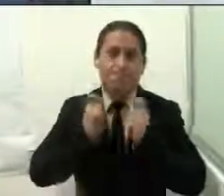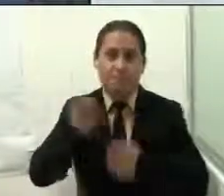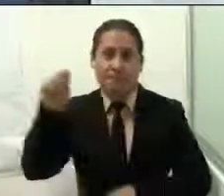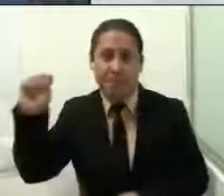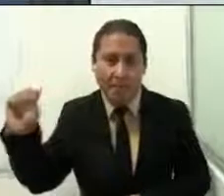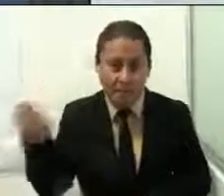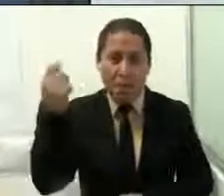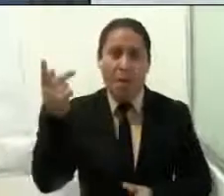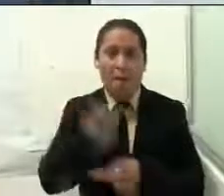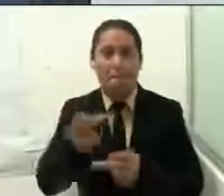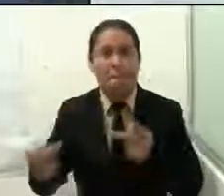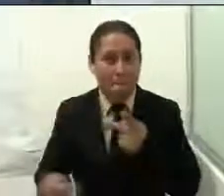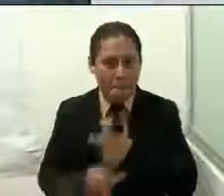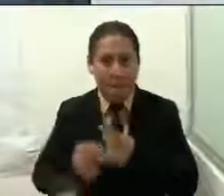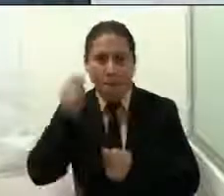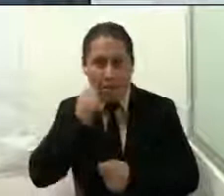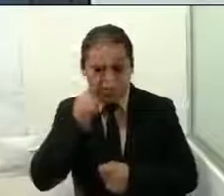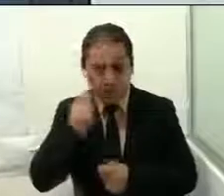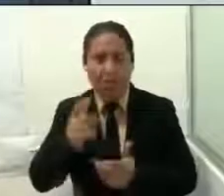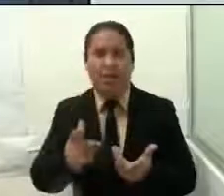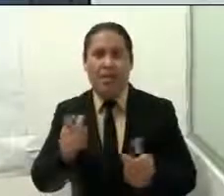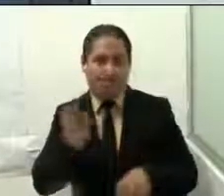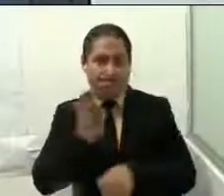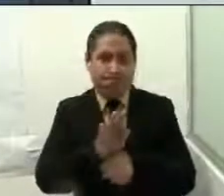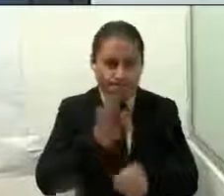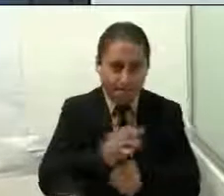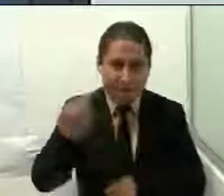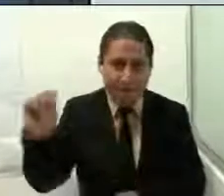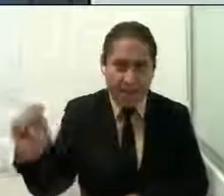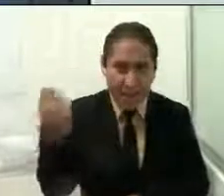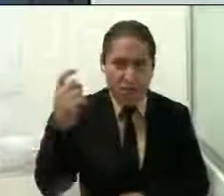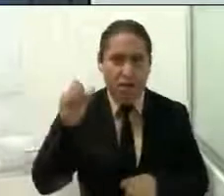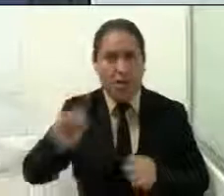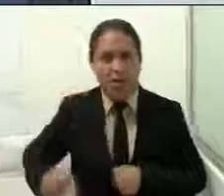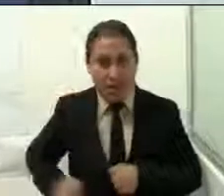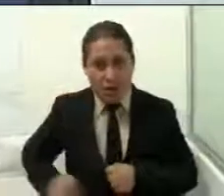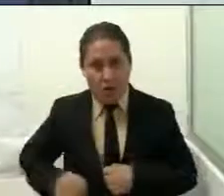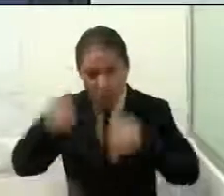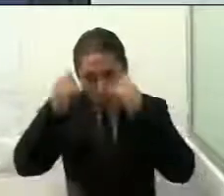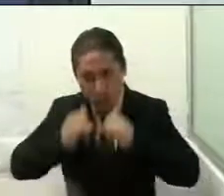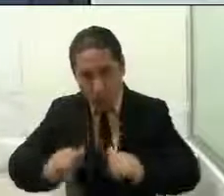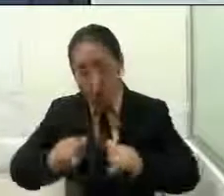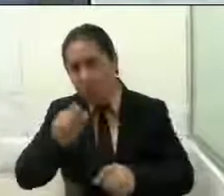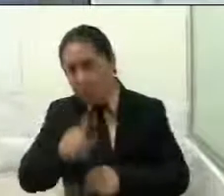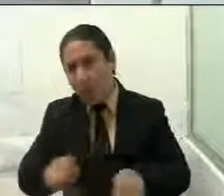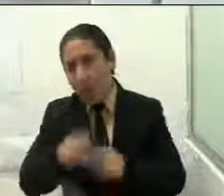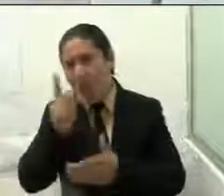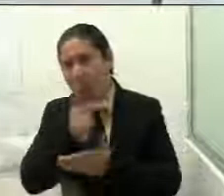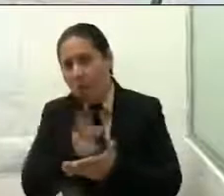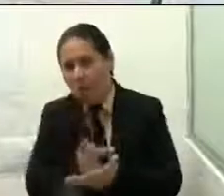de producción asistencia técnica ordenamiento y aseguramiento ganadero con el programa